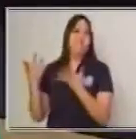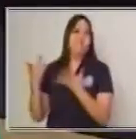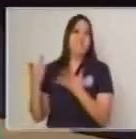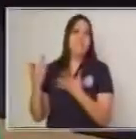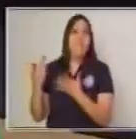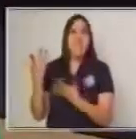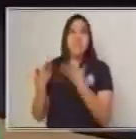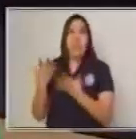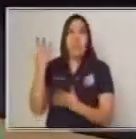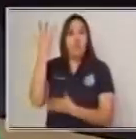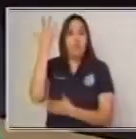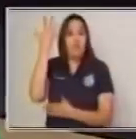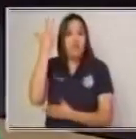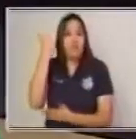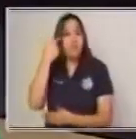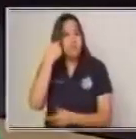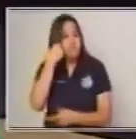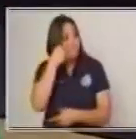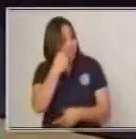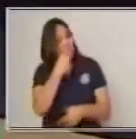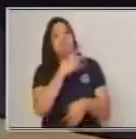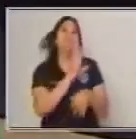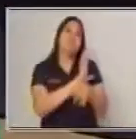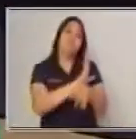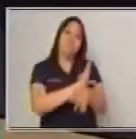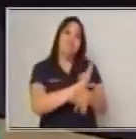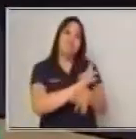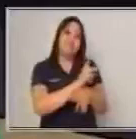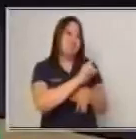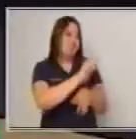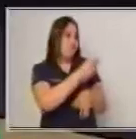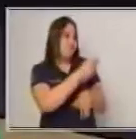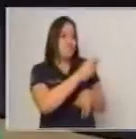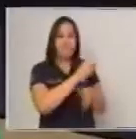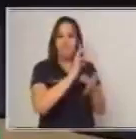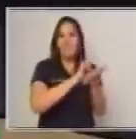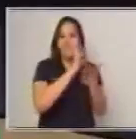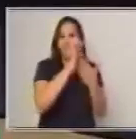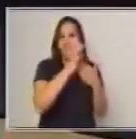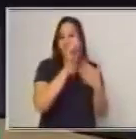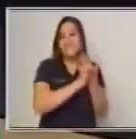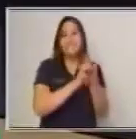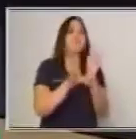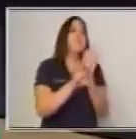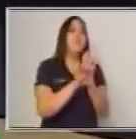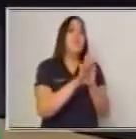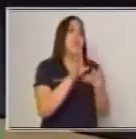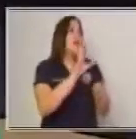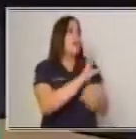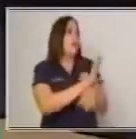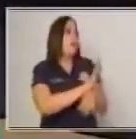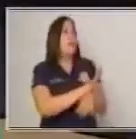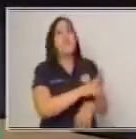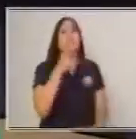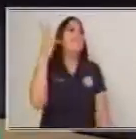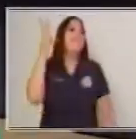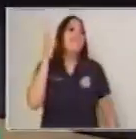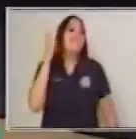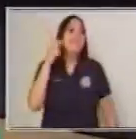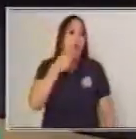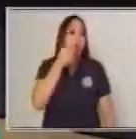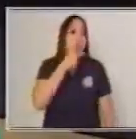días cuando vemos la televisión y sintonizamos este programa, escuchamos hablar a los maestros y a